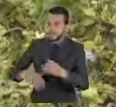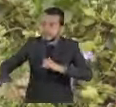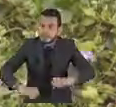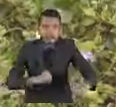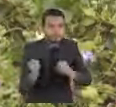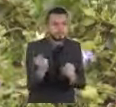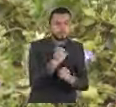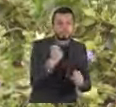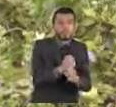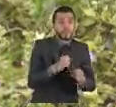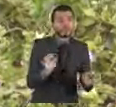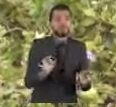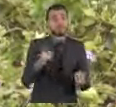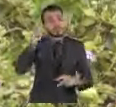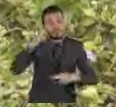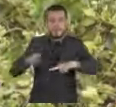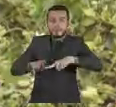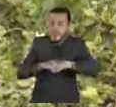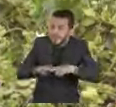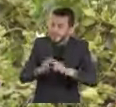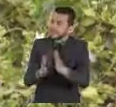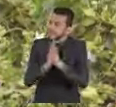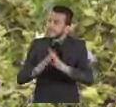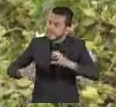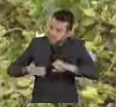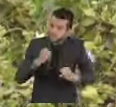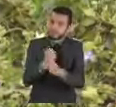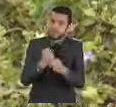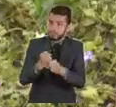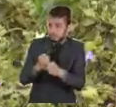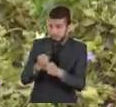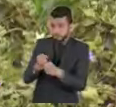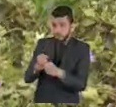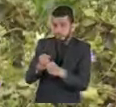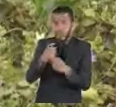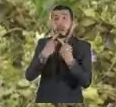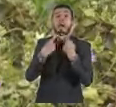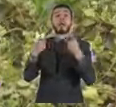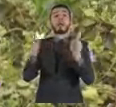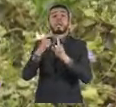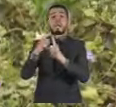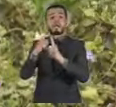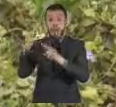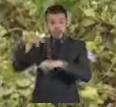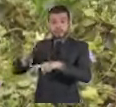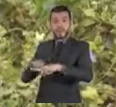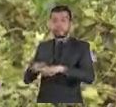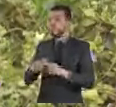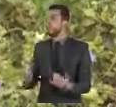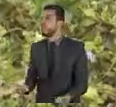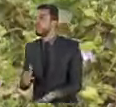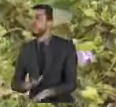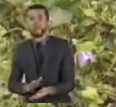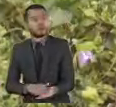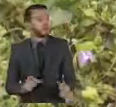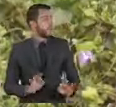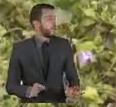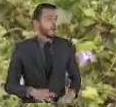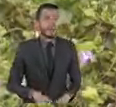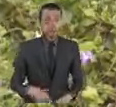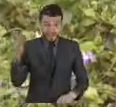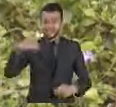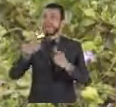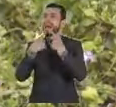llevamos hablando tanto como el metro. Pero no existía. Ni el metro ni la región metropolitana. Son dos grandes deudas